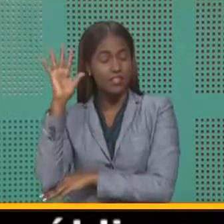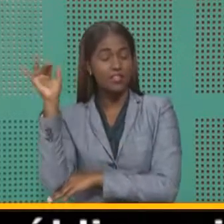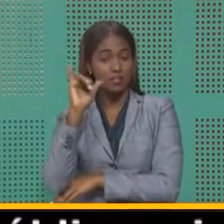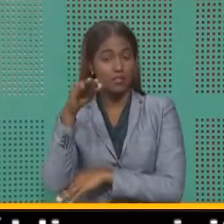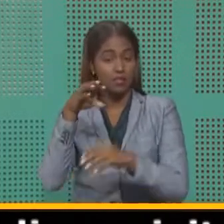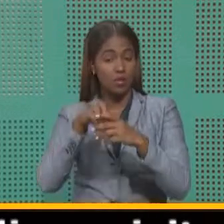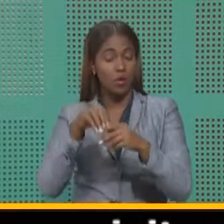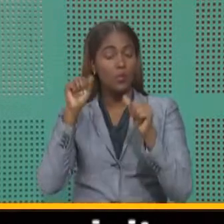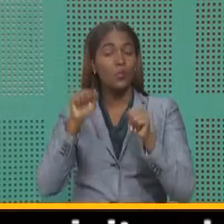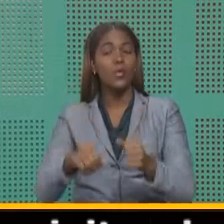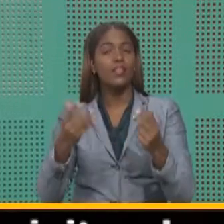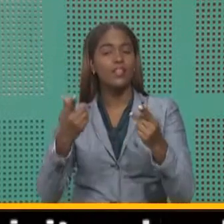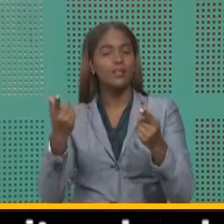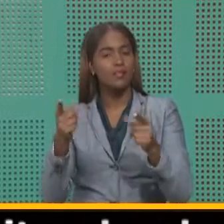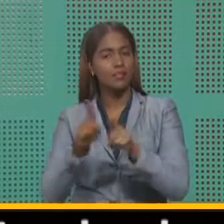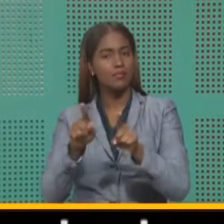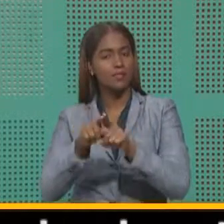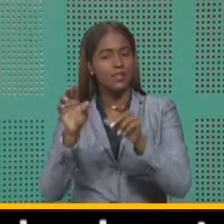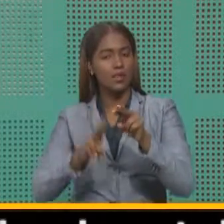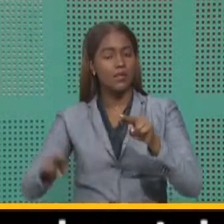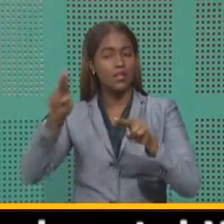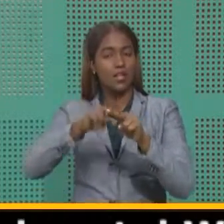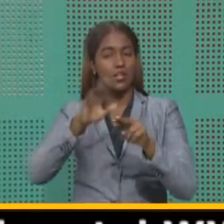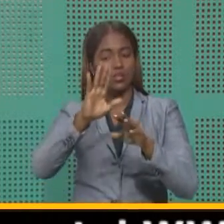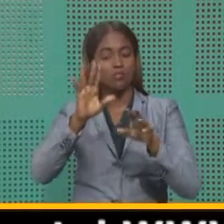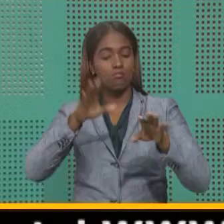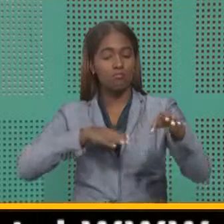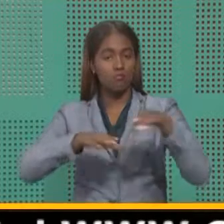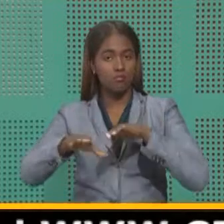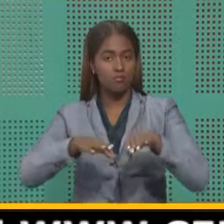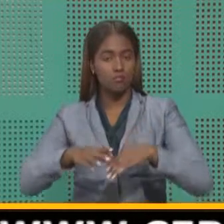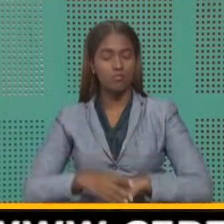aumento aumentando también su competitividad